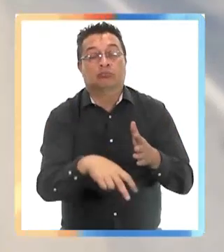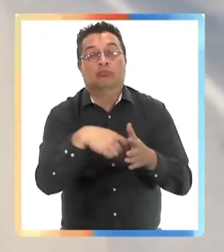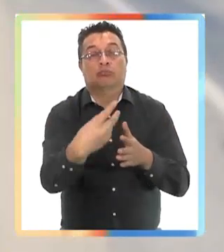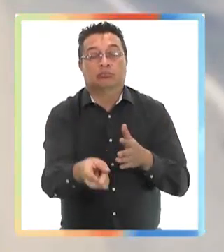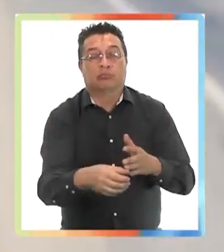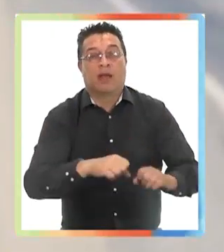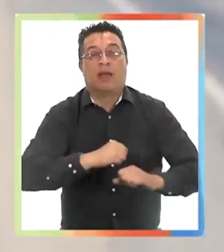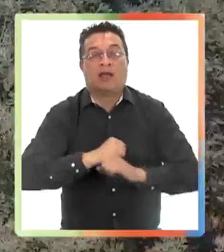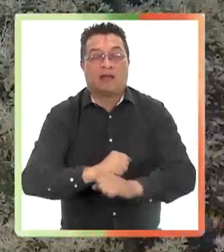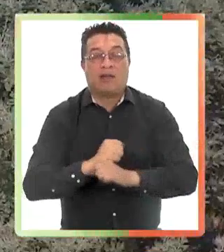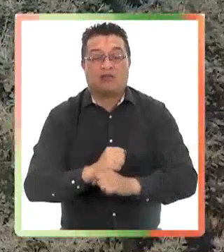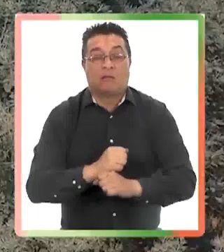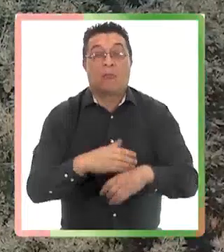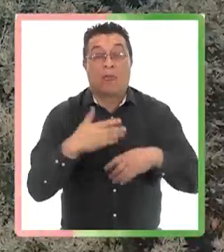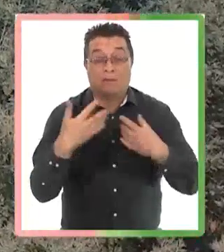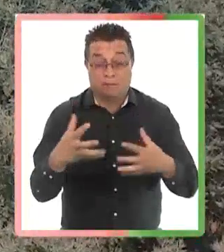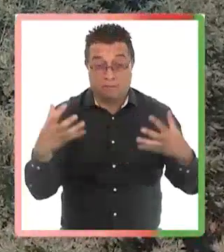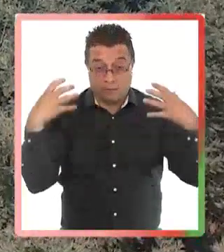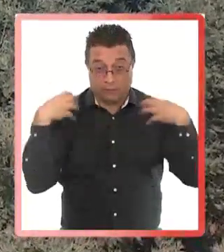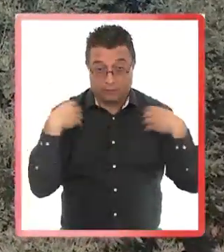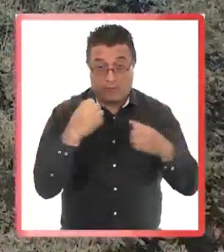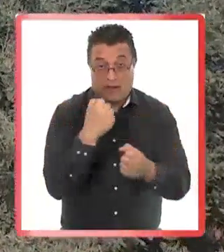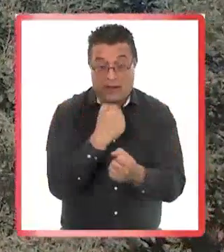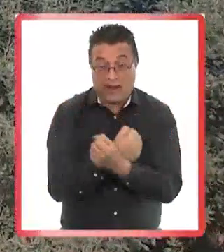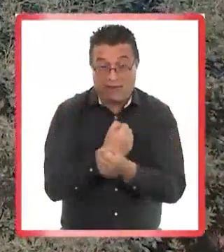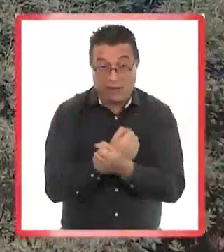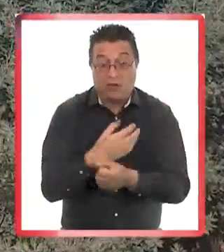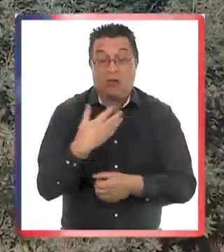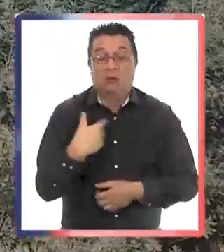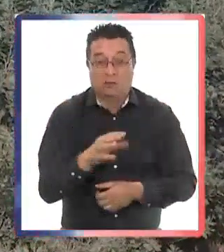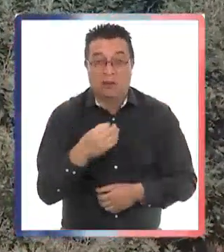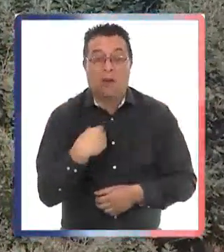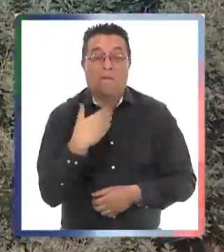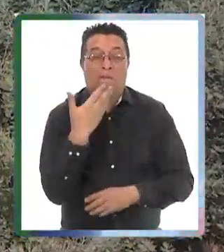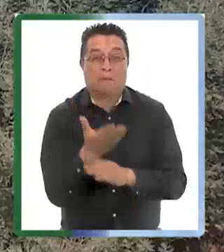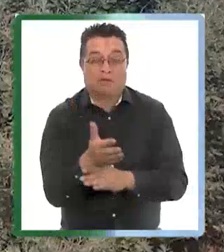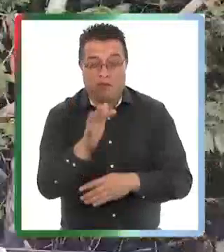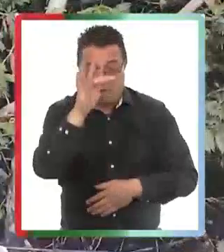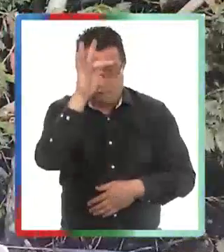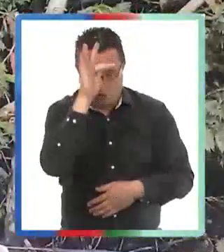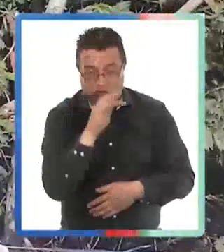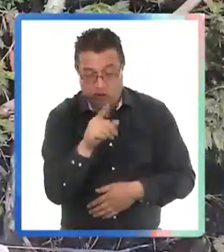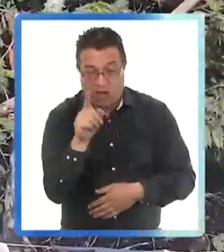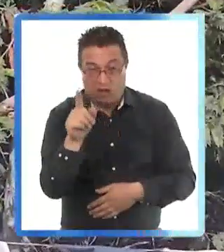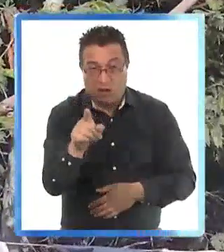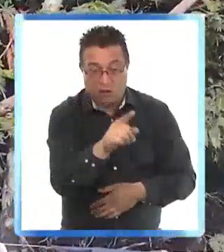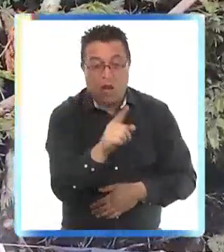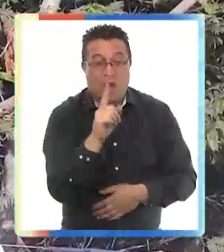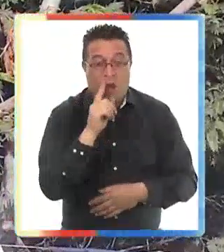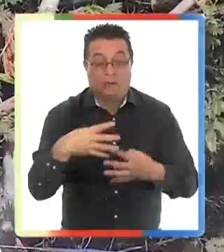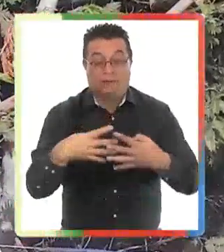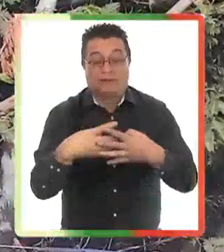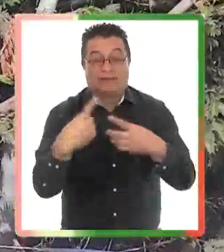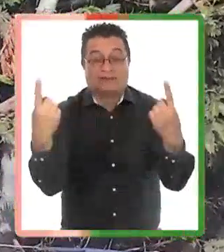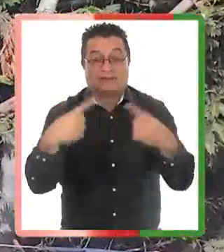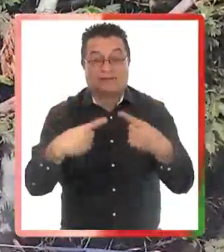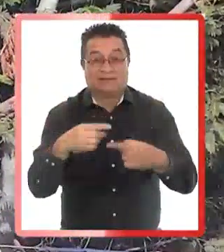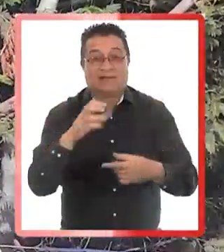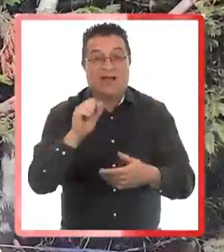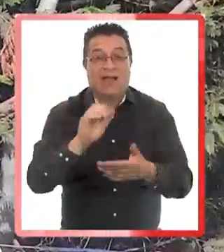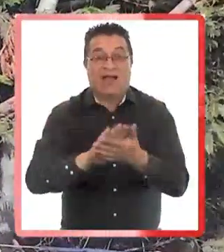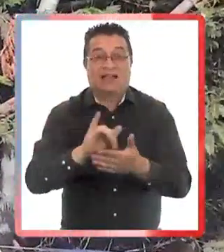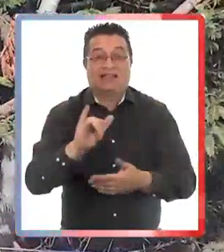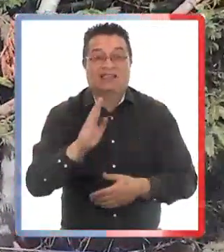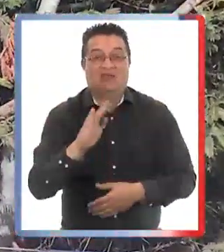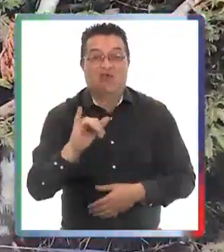iban cayendo los animales. Una vez que tomó el procedimiento carabinero, le pidió apoyo al funcionario nuestro que está en la barrera